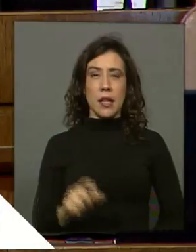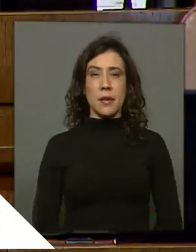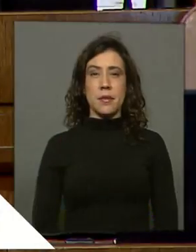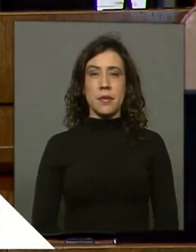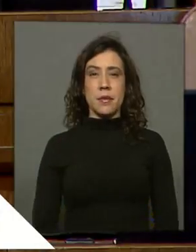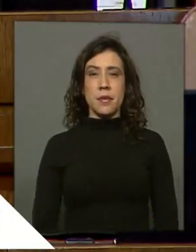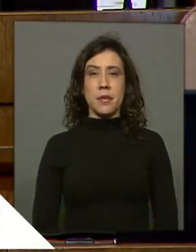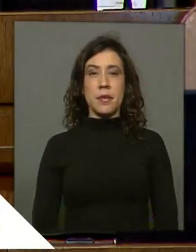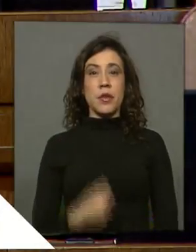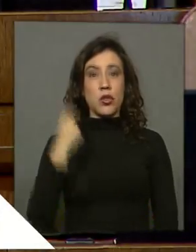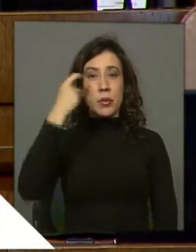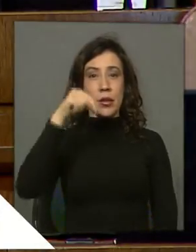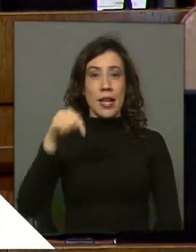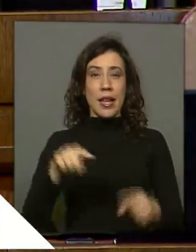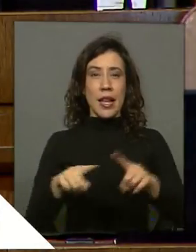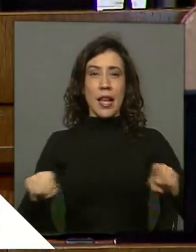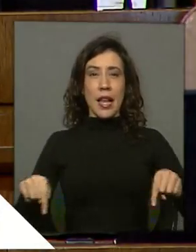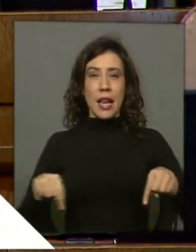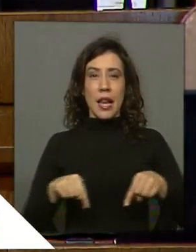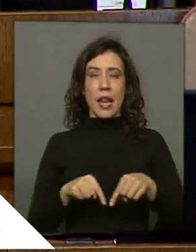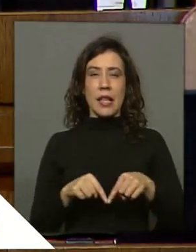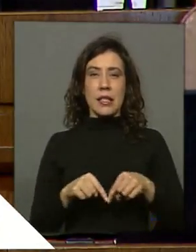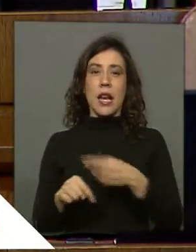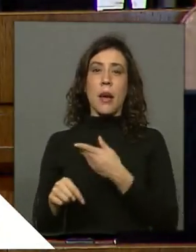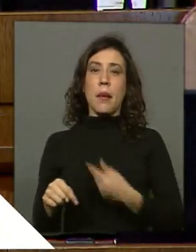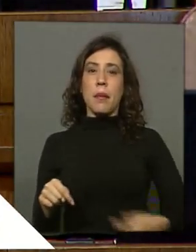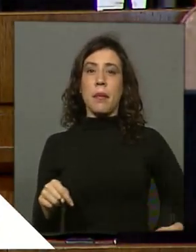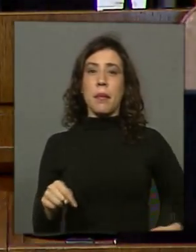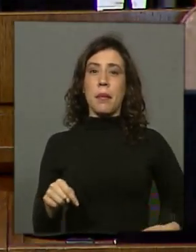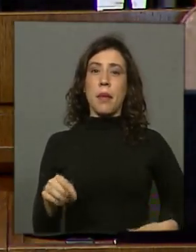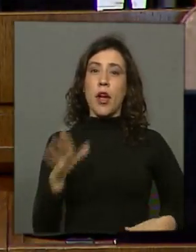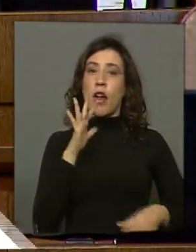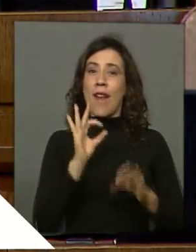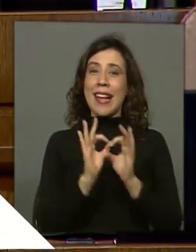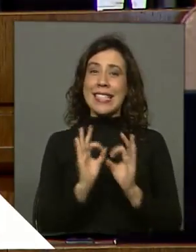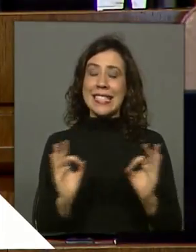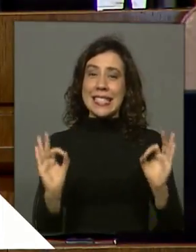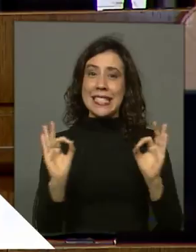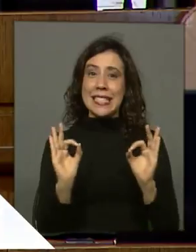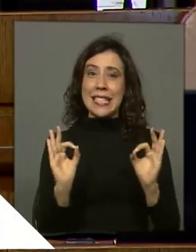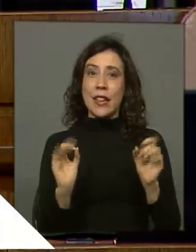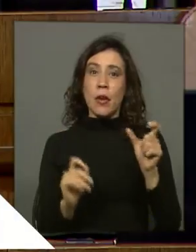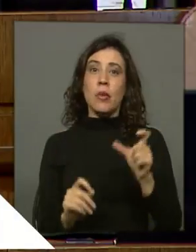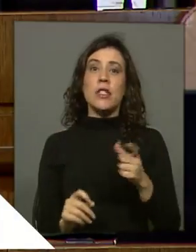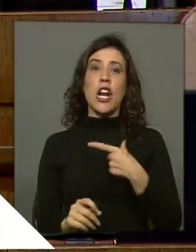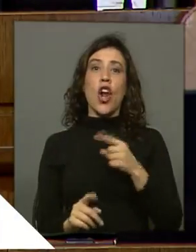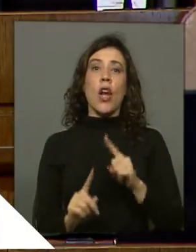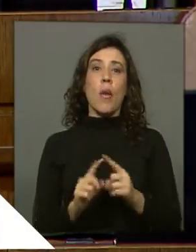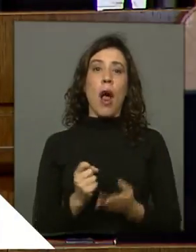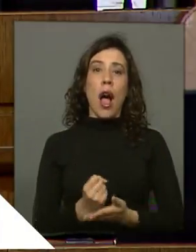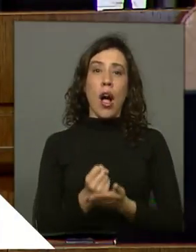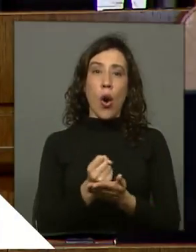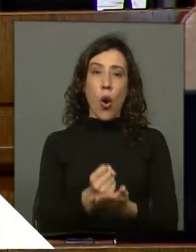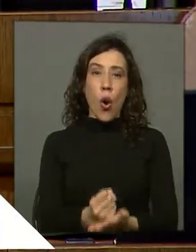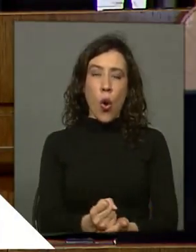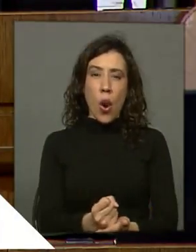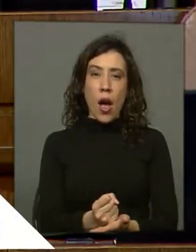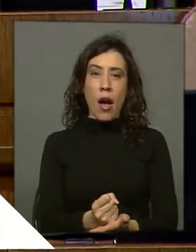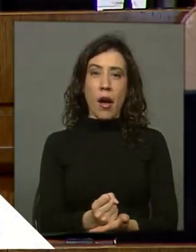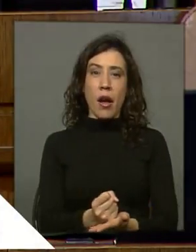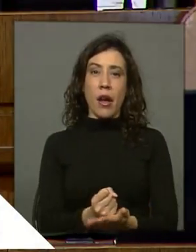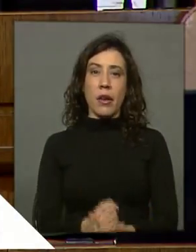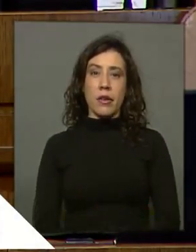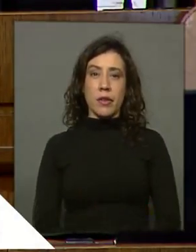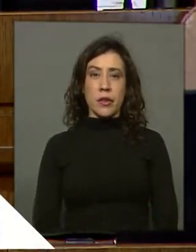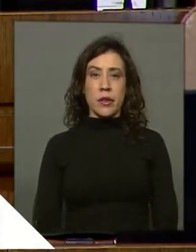yo creo que en esta sala presidente no hay nadie que no quiera colaborar que no quiera ayudar